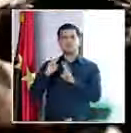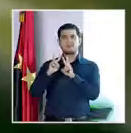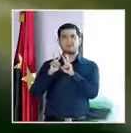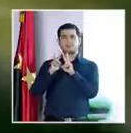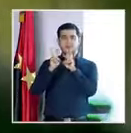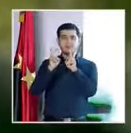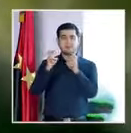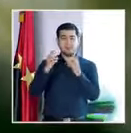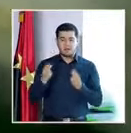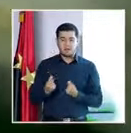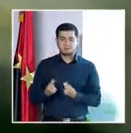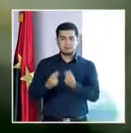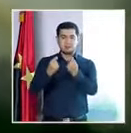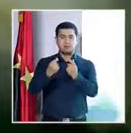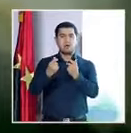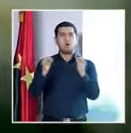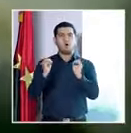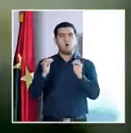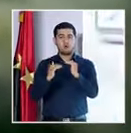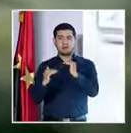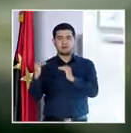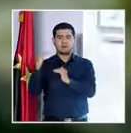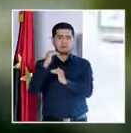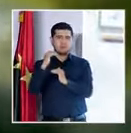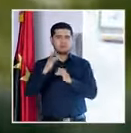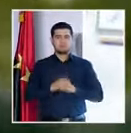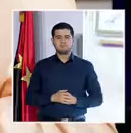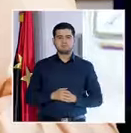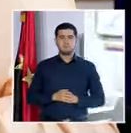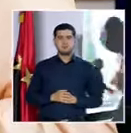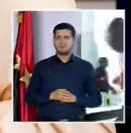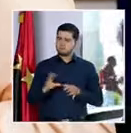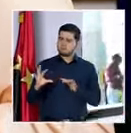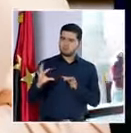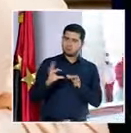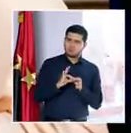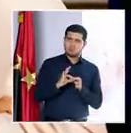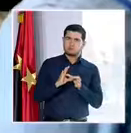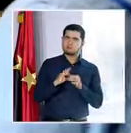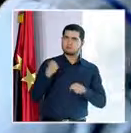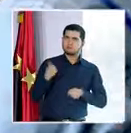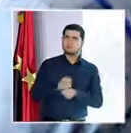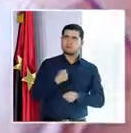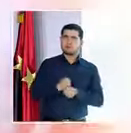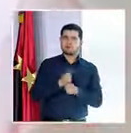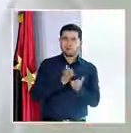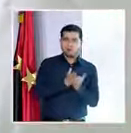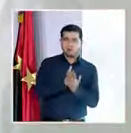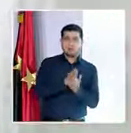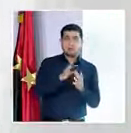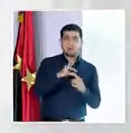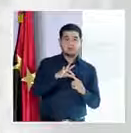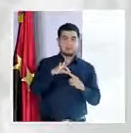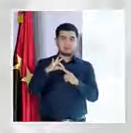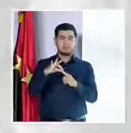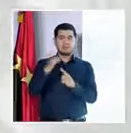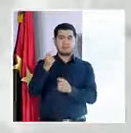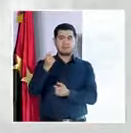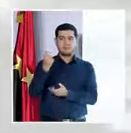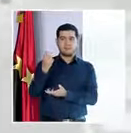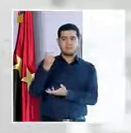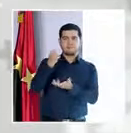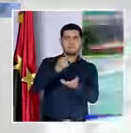en etapa de validación, aceleración o escalamiento. Mano a mano trabajamos en la línea especial de crédito Norte